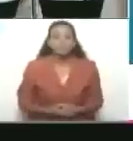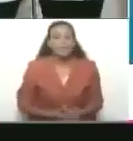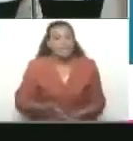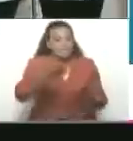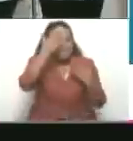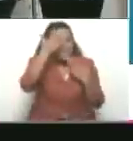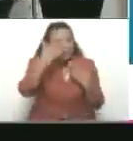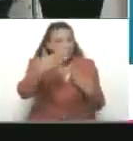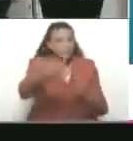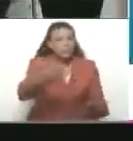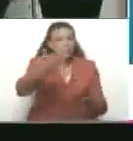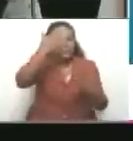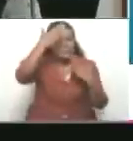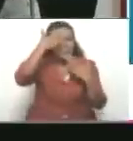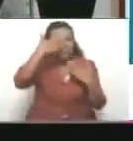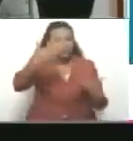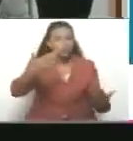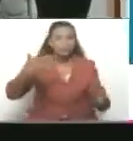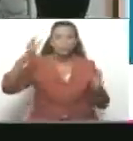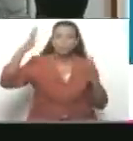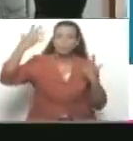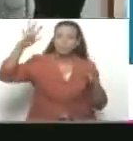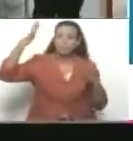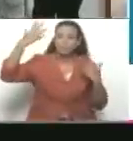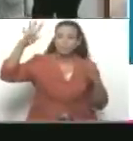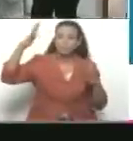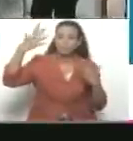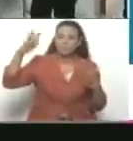saludos pues Y desde aquí un